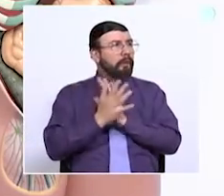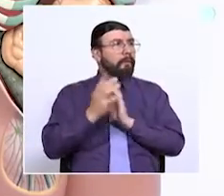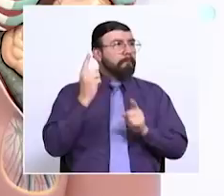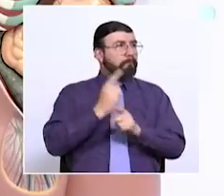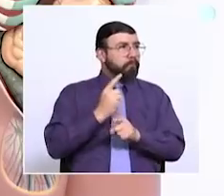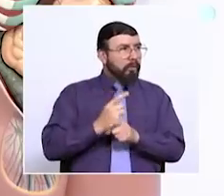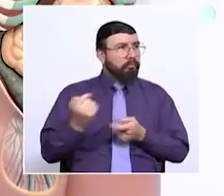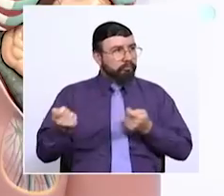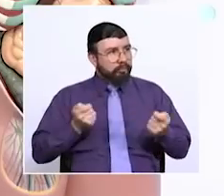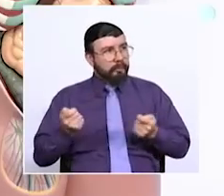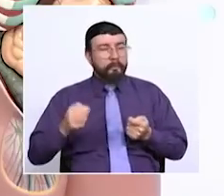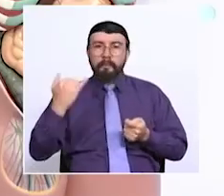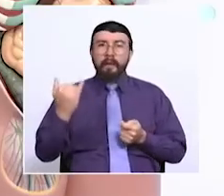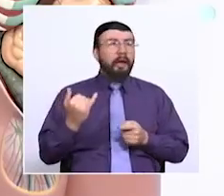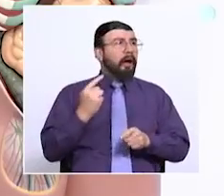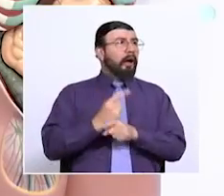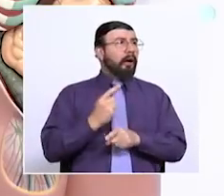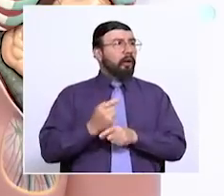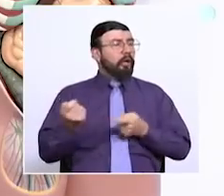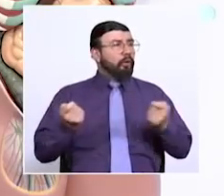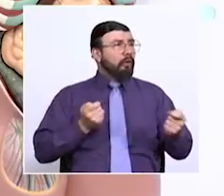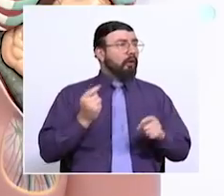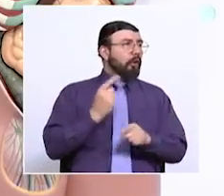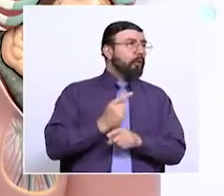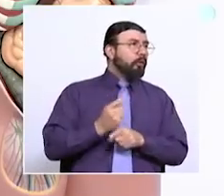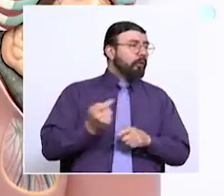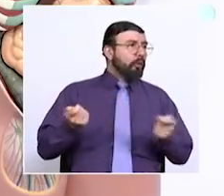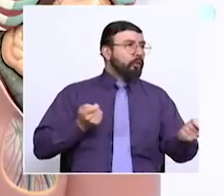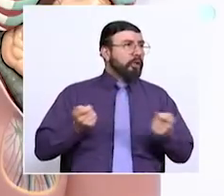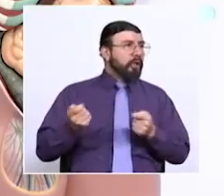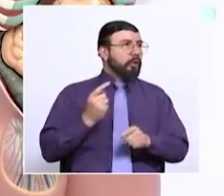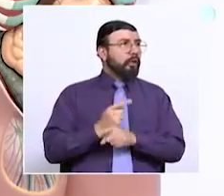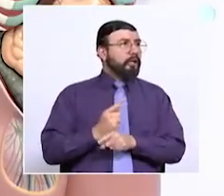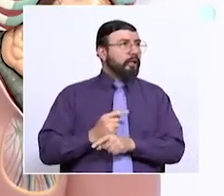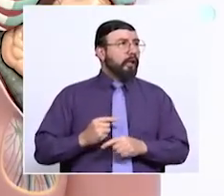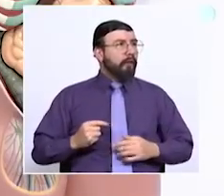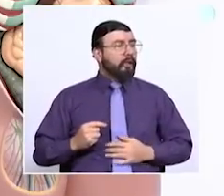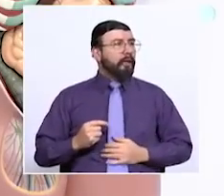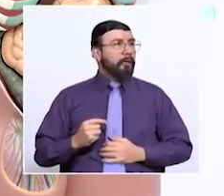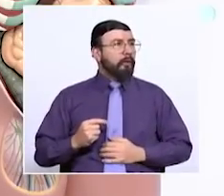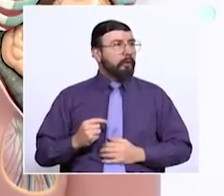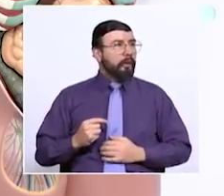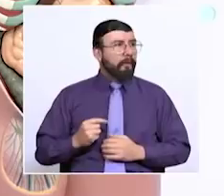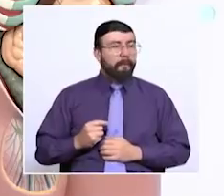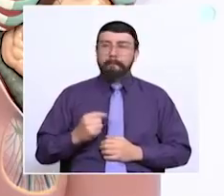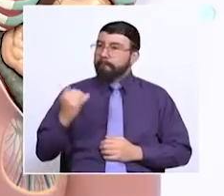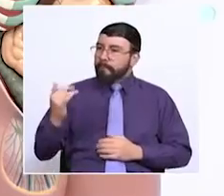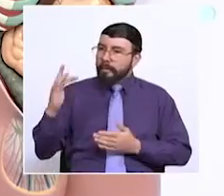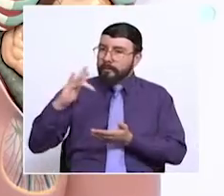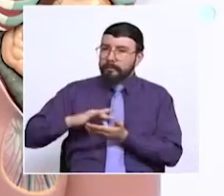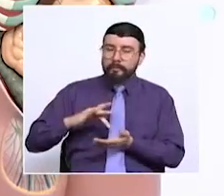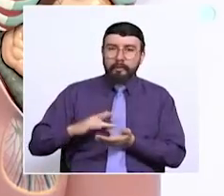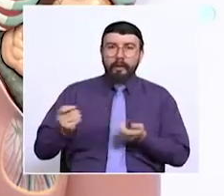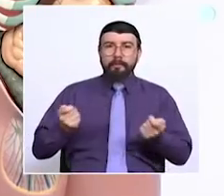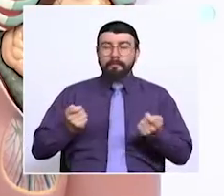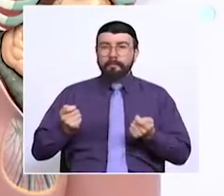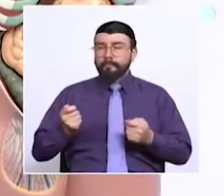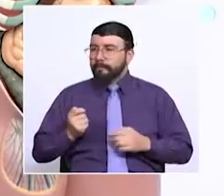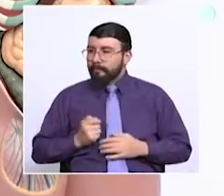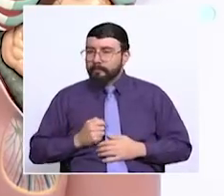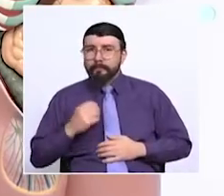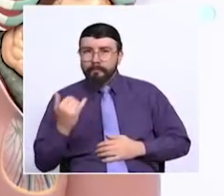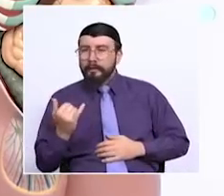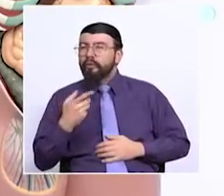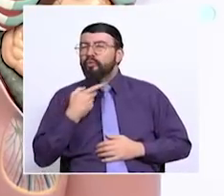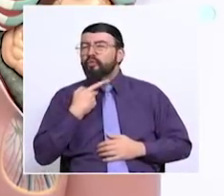6 programas de radio diarios y escribo para varios periódicos y hago estos programas de televisión porque me encanta la parte